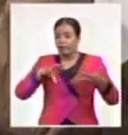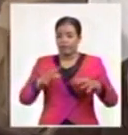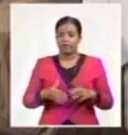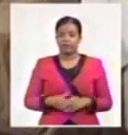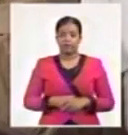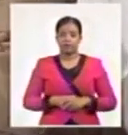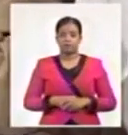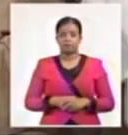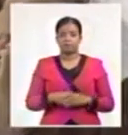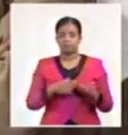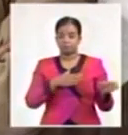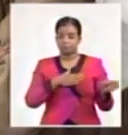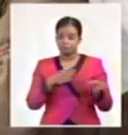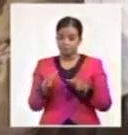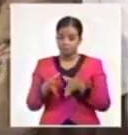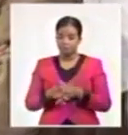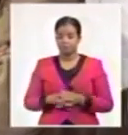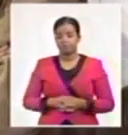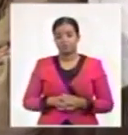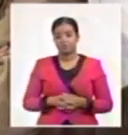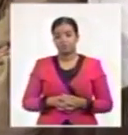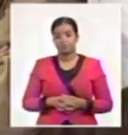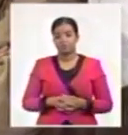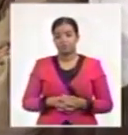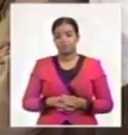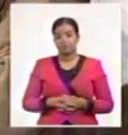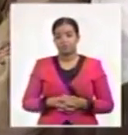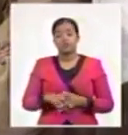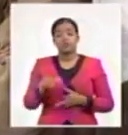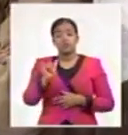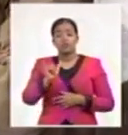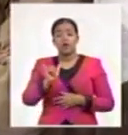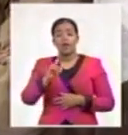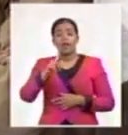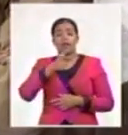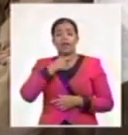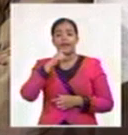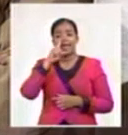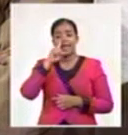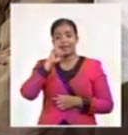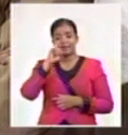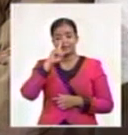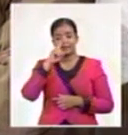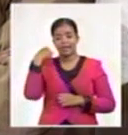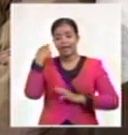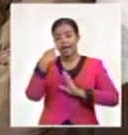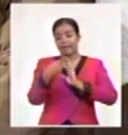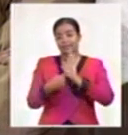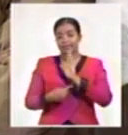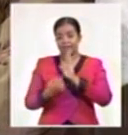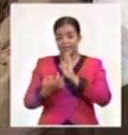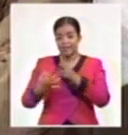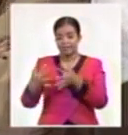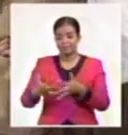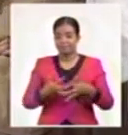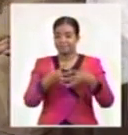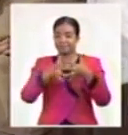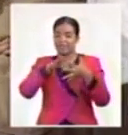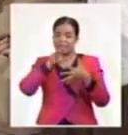Y retomando a Lenin, cuando caracterizaba al imperialismo, entre las características que